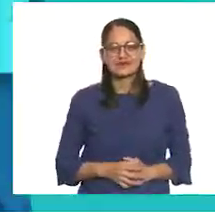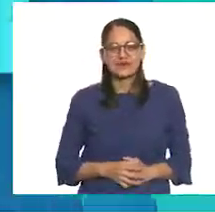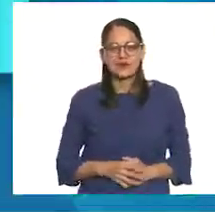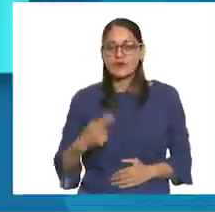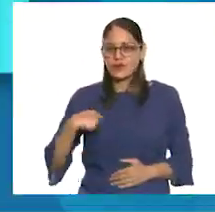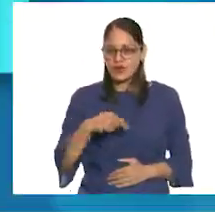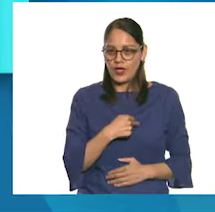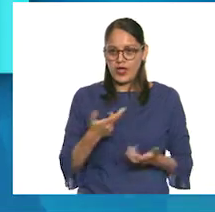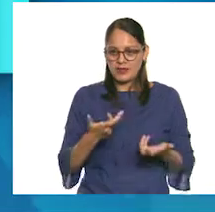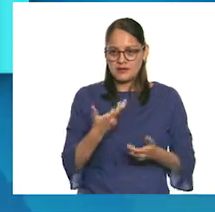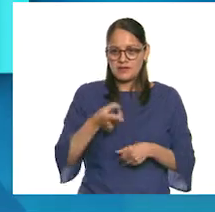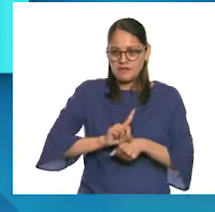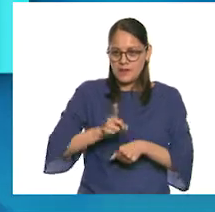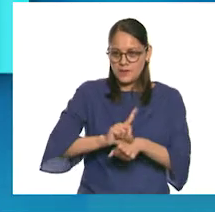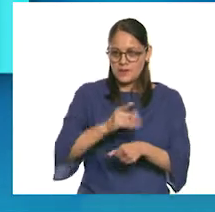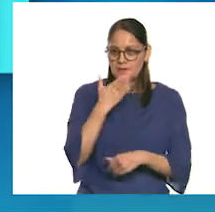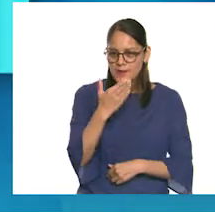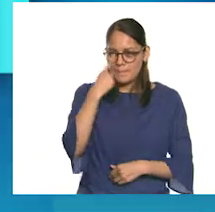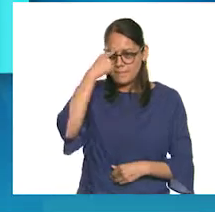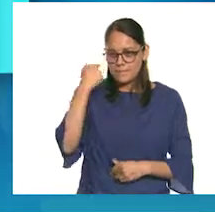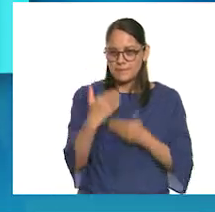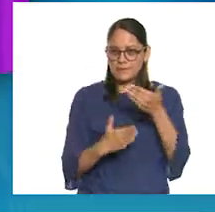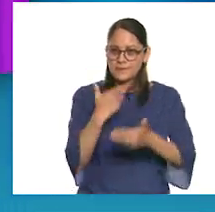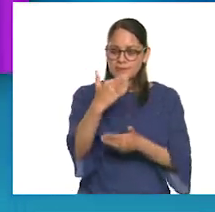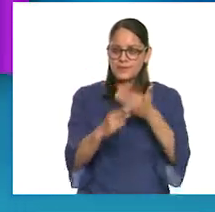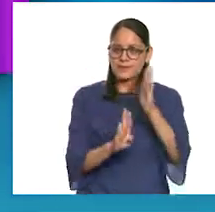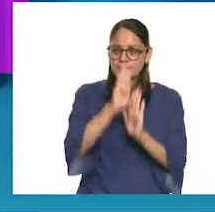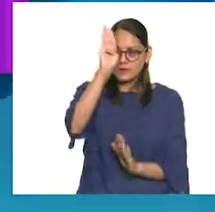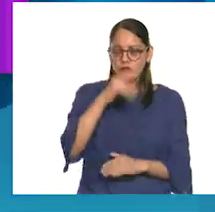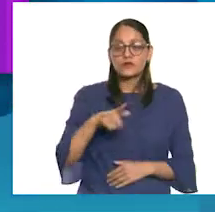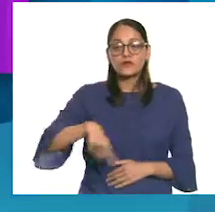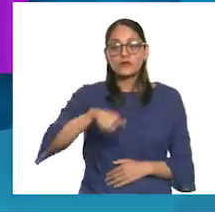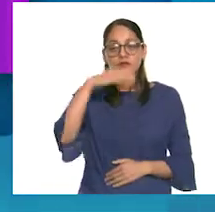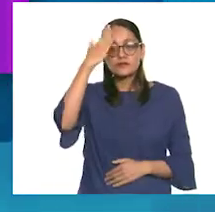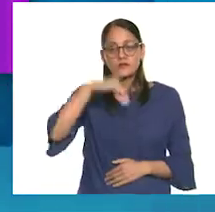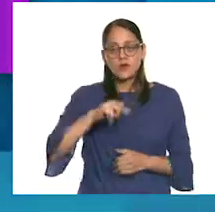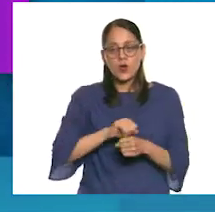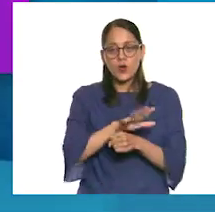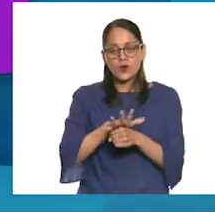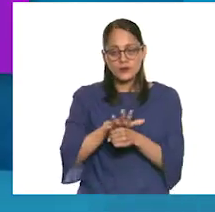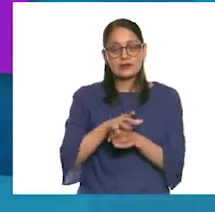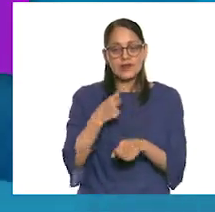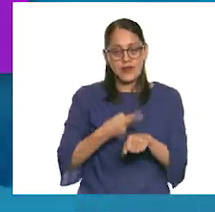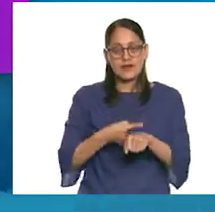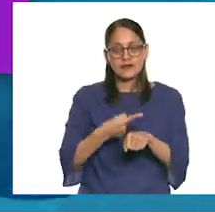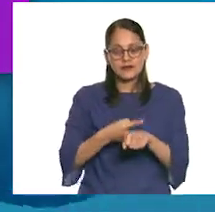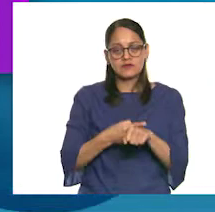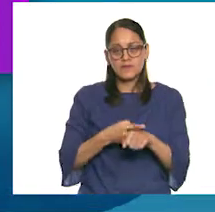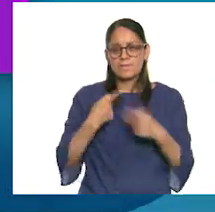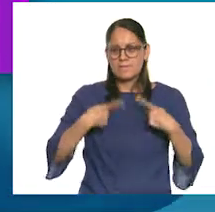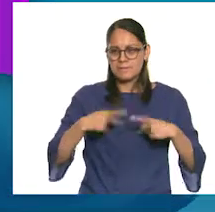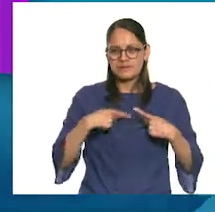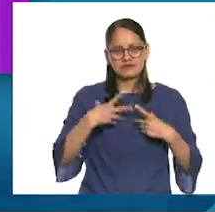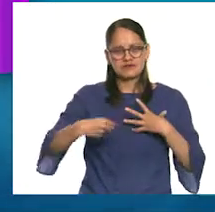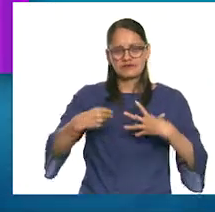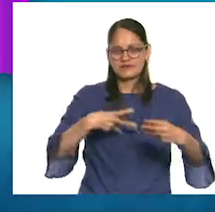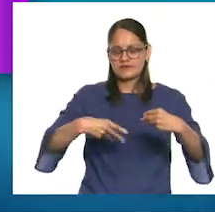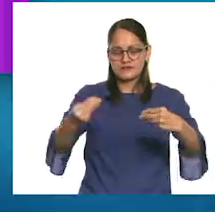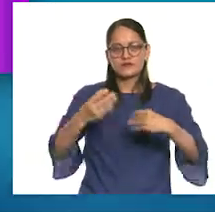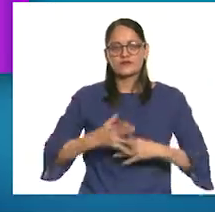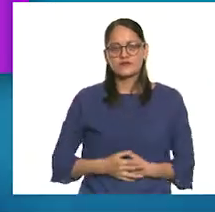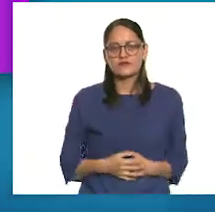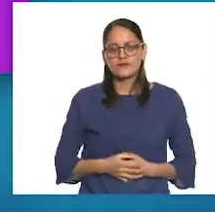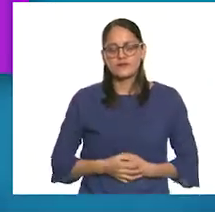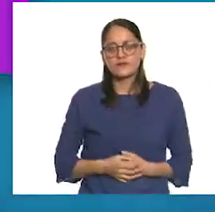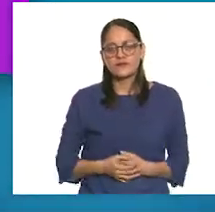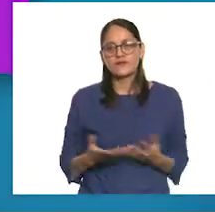Buenas prácticas para seguir adelante. Como todos sabemos, la COVID-19 es una enfermedad que se contagia muy fácilmente entre las